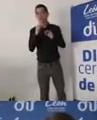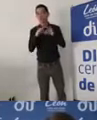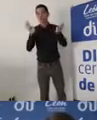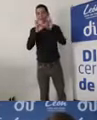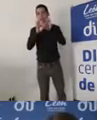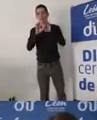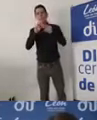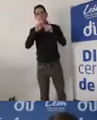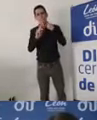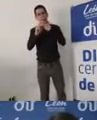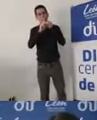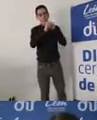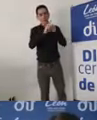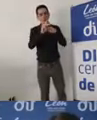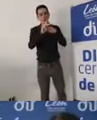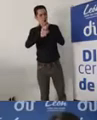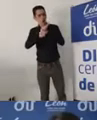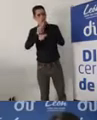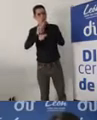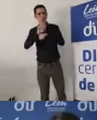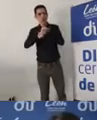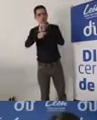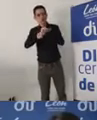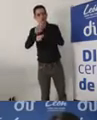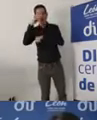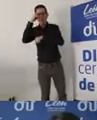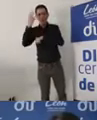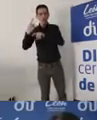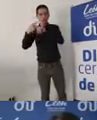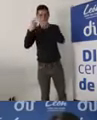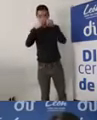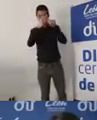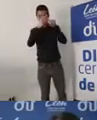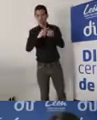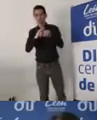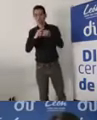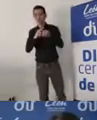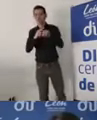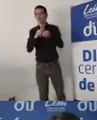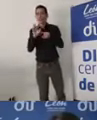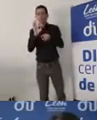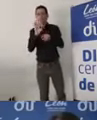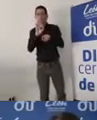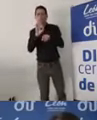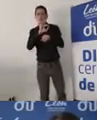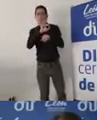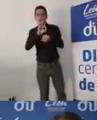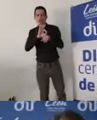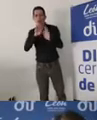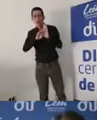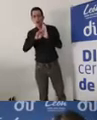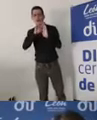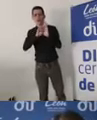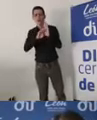Perú, Argentina, varía quizás 1 o 2 puntos porcentuales. Pero incluso a nivel global, de 1.800 millones de jóvenes que